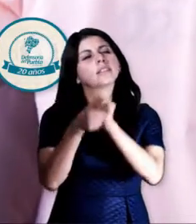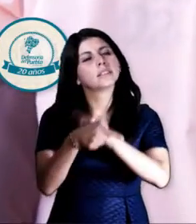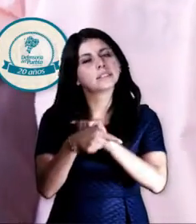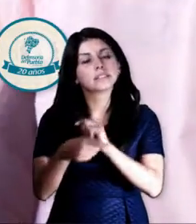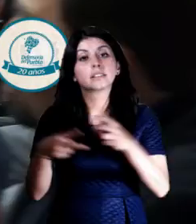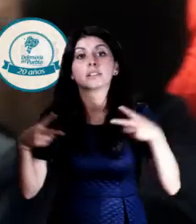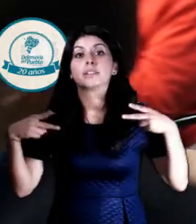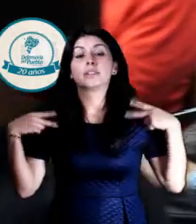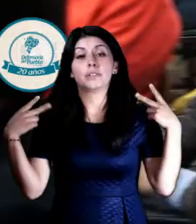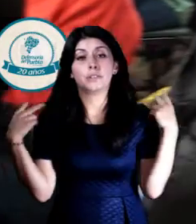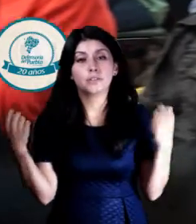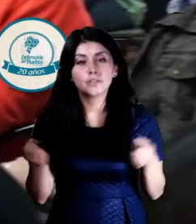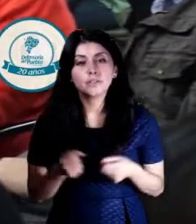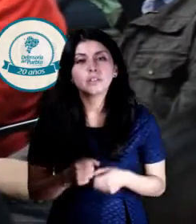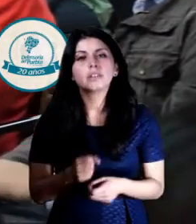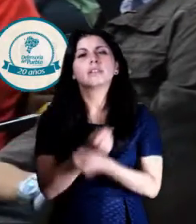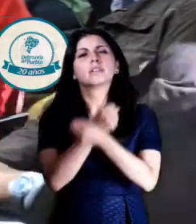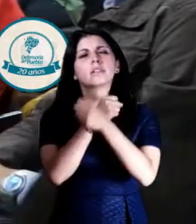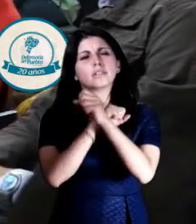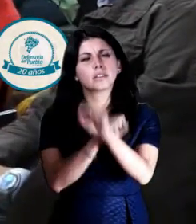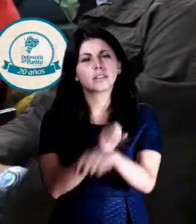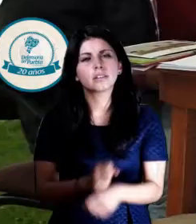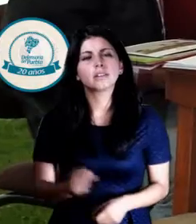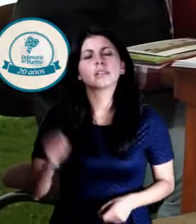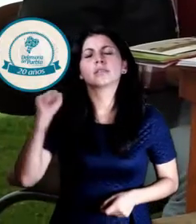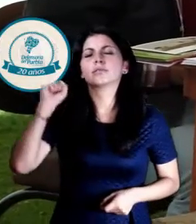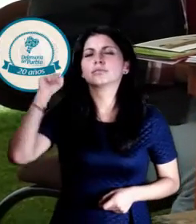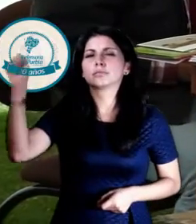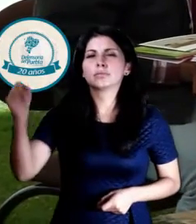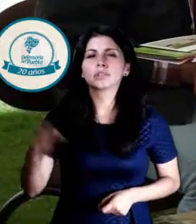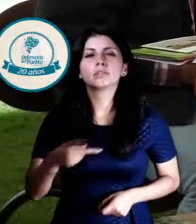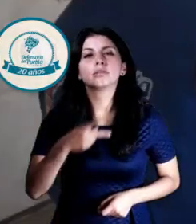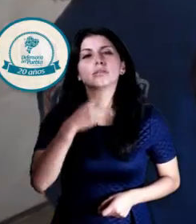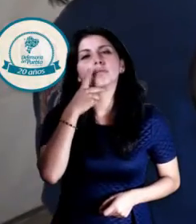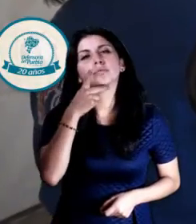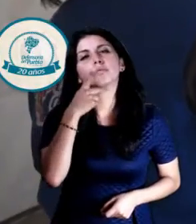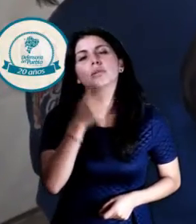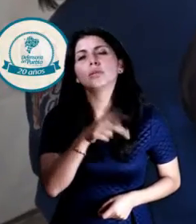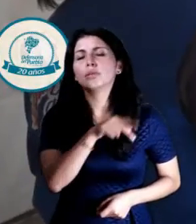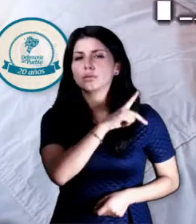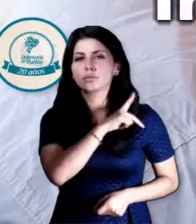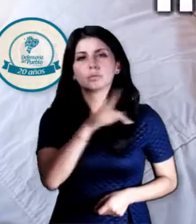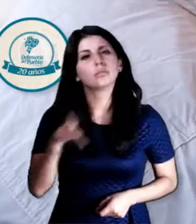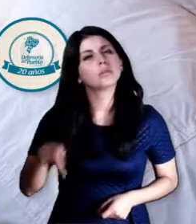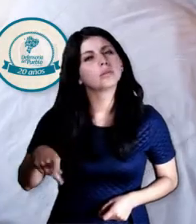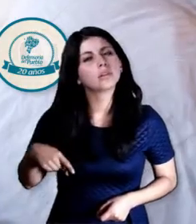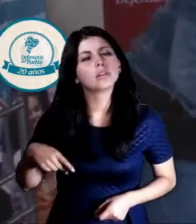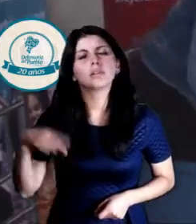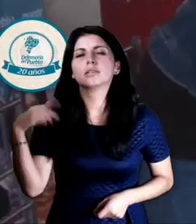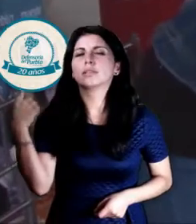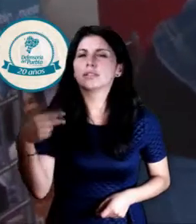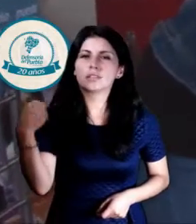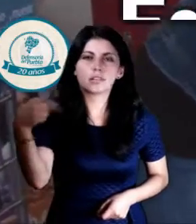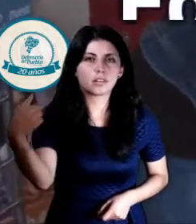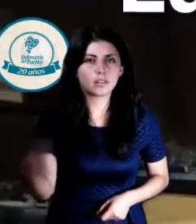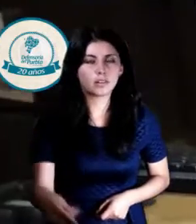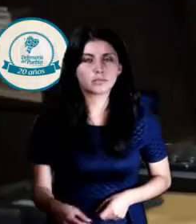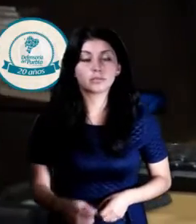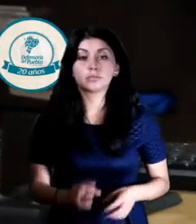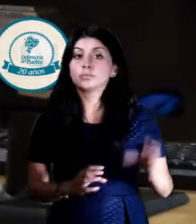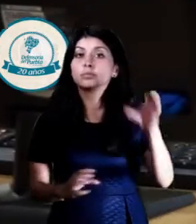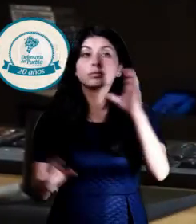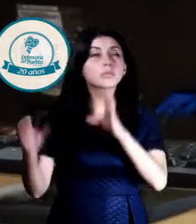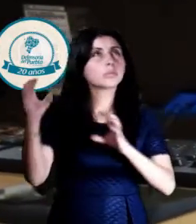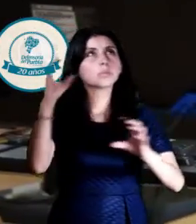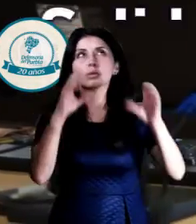y transformarse, para vivir los derechos humanos en lo público y cotidiano, desde la interculturalidad, la equidad